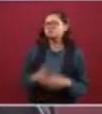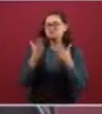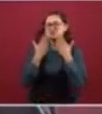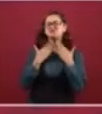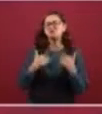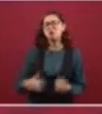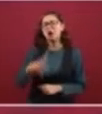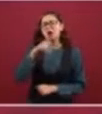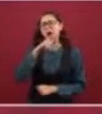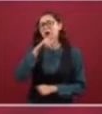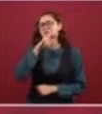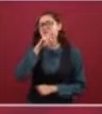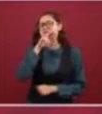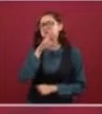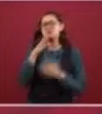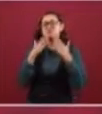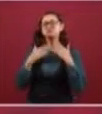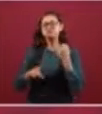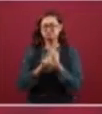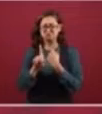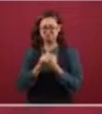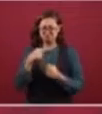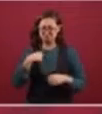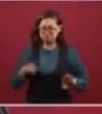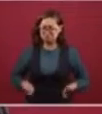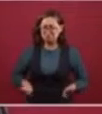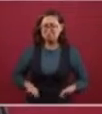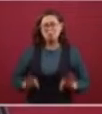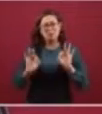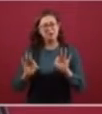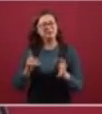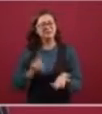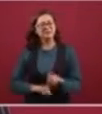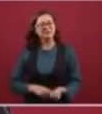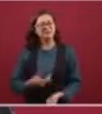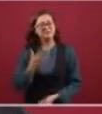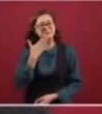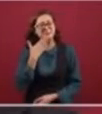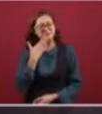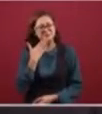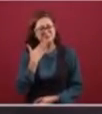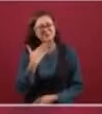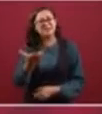estoy bien y de buenas y miren